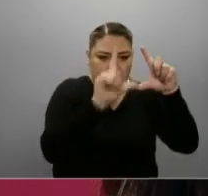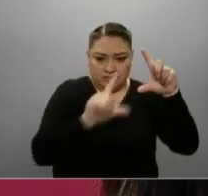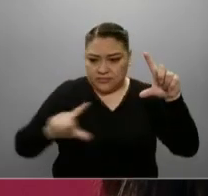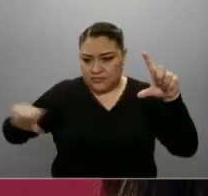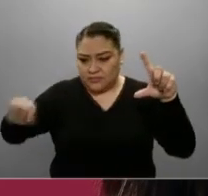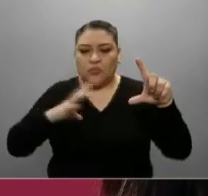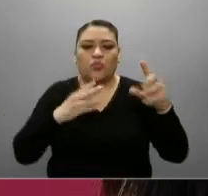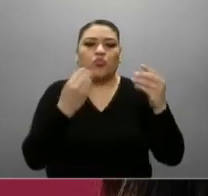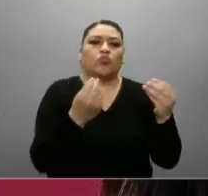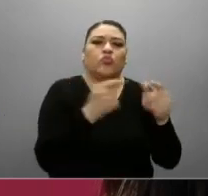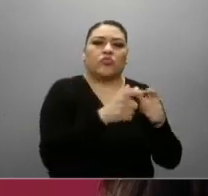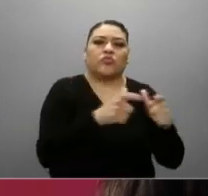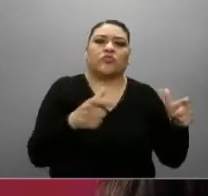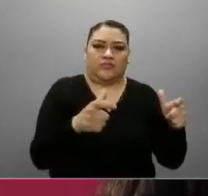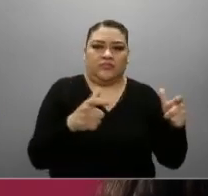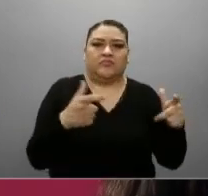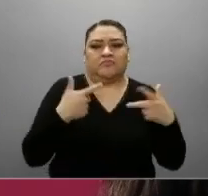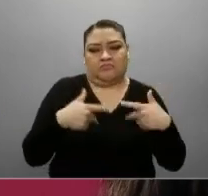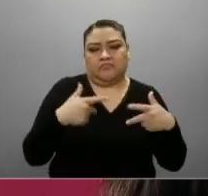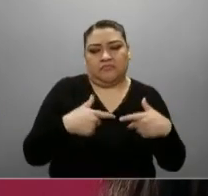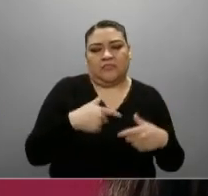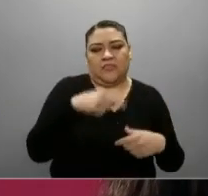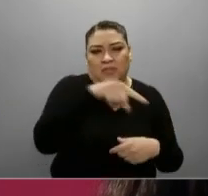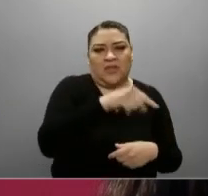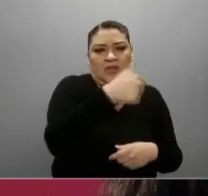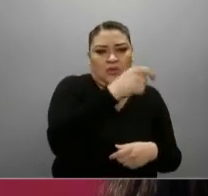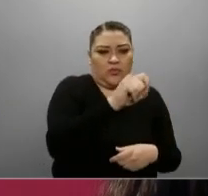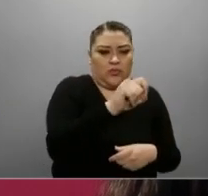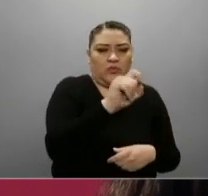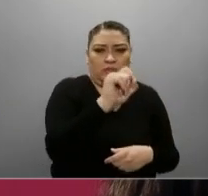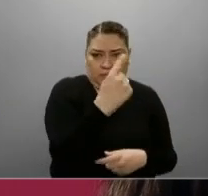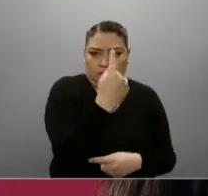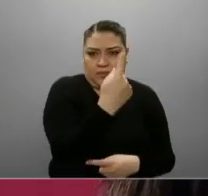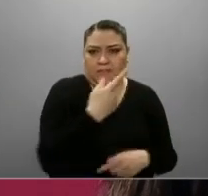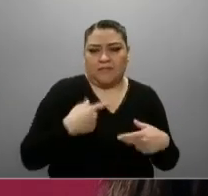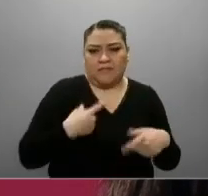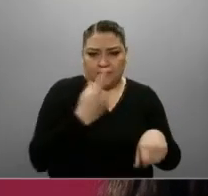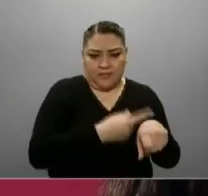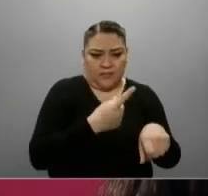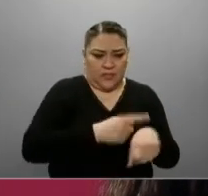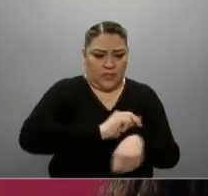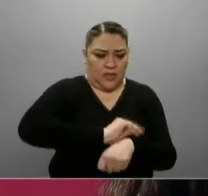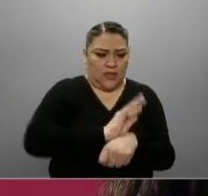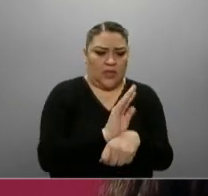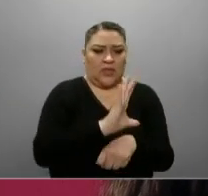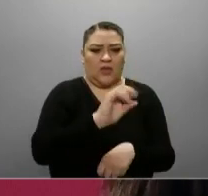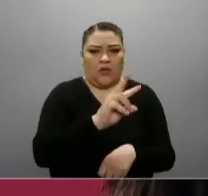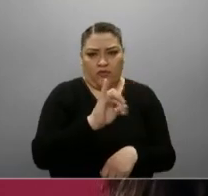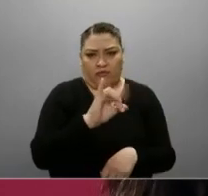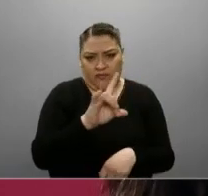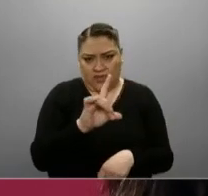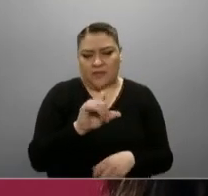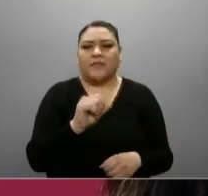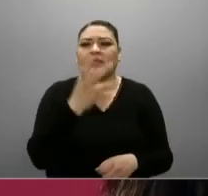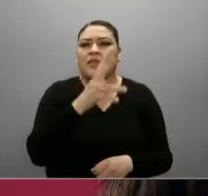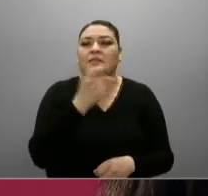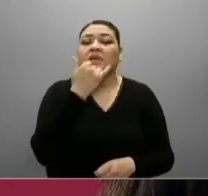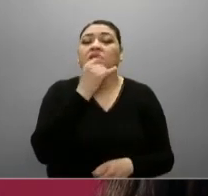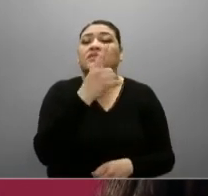tiene un claro predominio con 6.21 casos de enfermedad COVID por cada 100,000